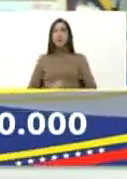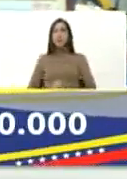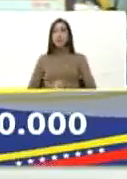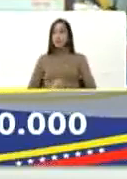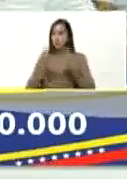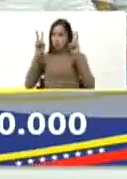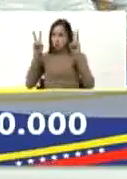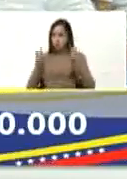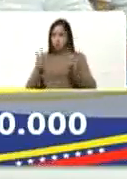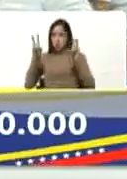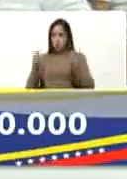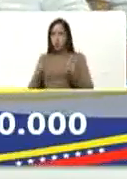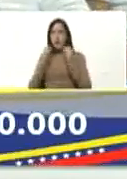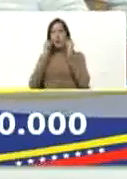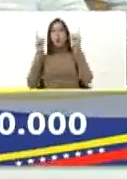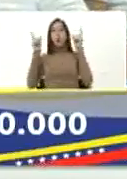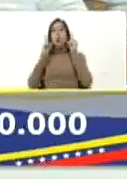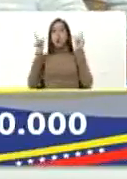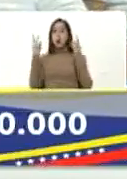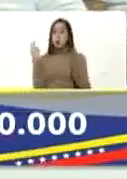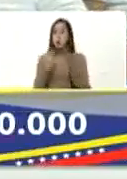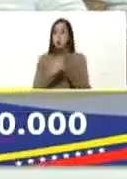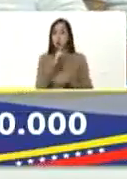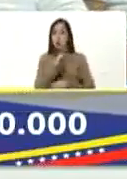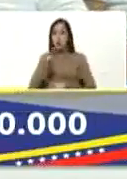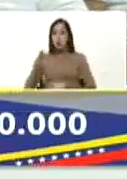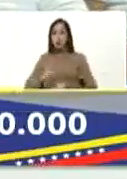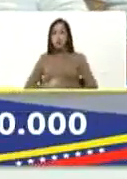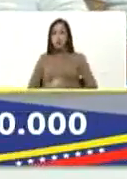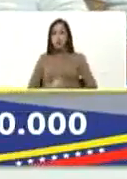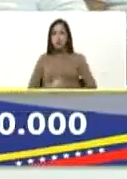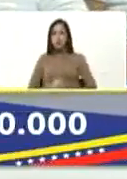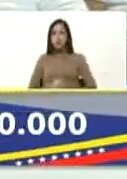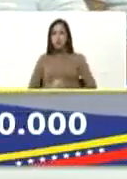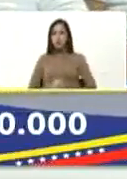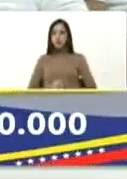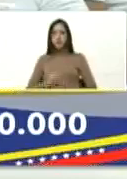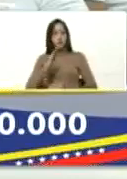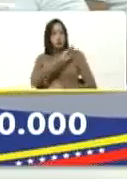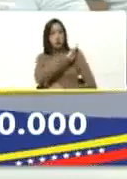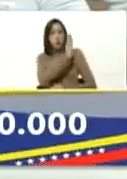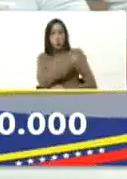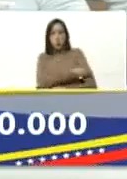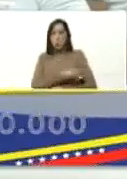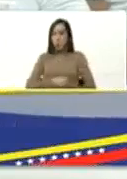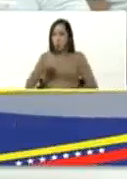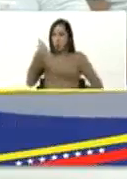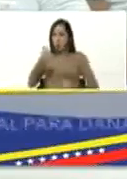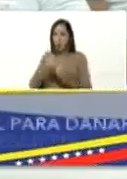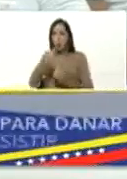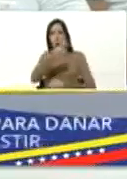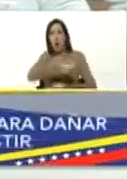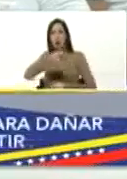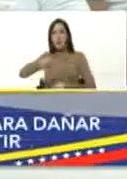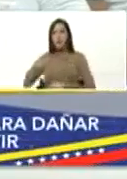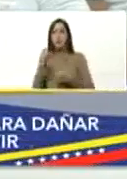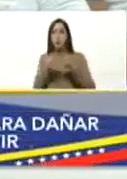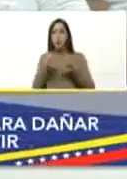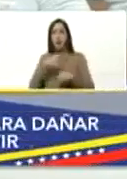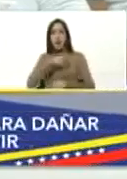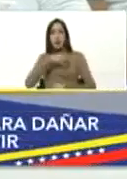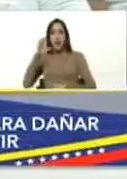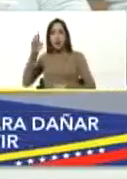nuevas sorpresas hacia el 2022. De fortalecimiento y de apoyo a la gente con el carné de la patria